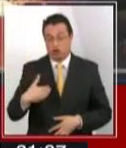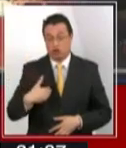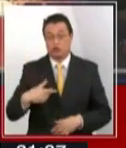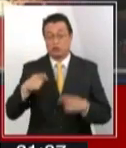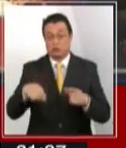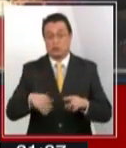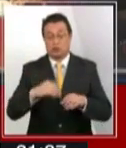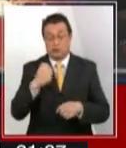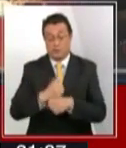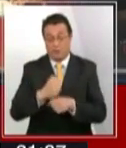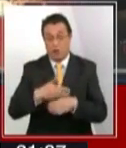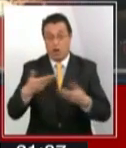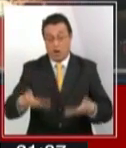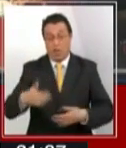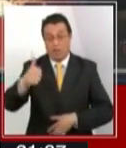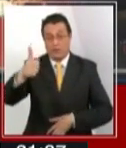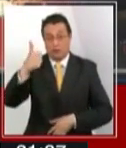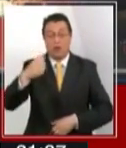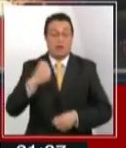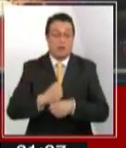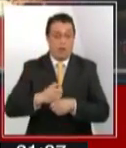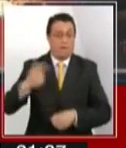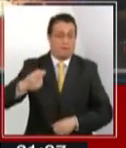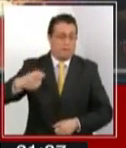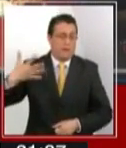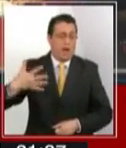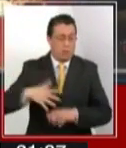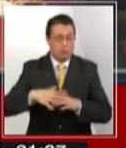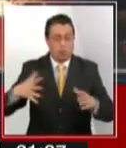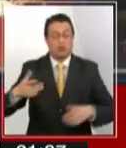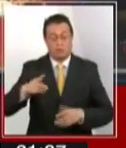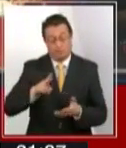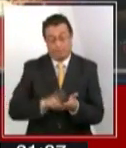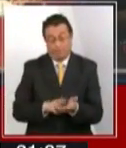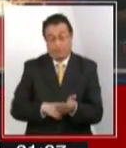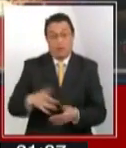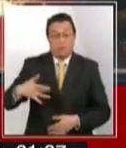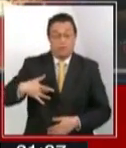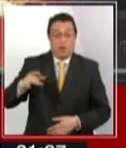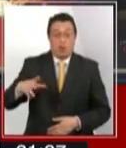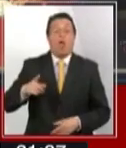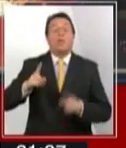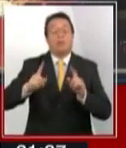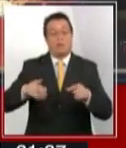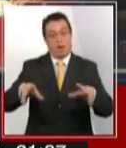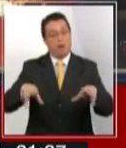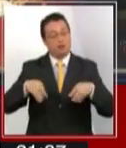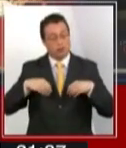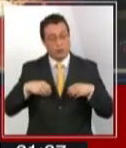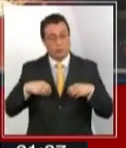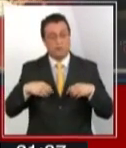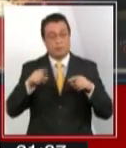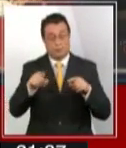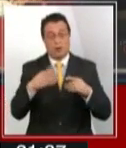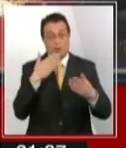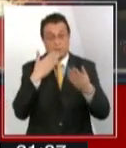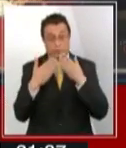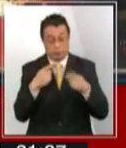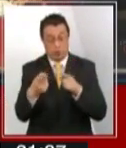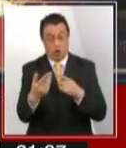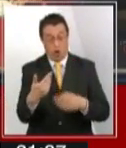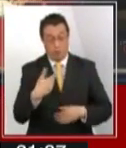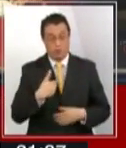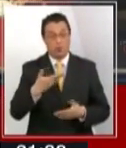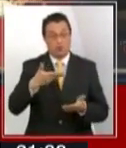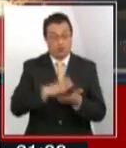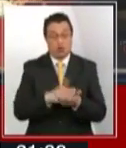realizado la actual directora es un trabajo muy valioso, con una realidad dolorosa, pero necesaria a asumir por la sociedad. Ustedes están conversando hoy día conmigo la muerte